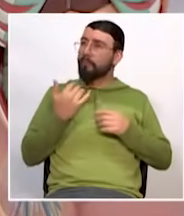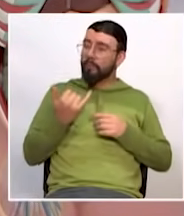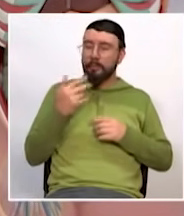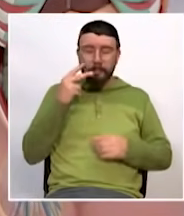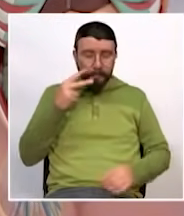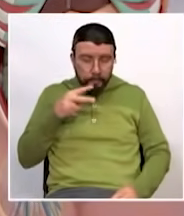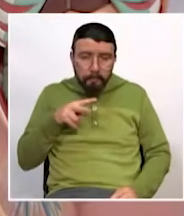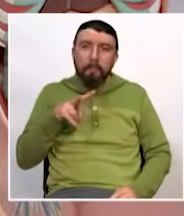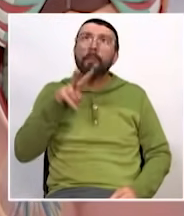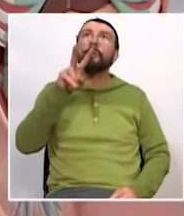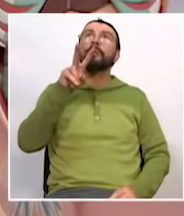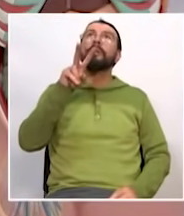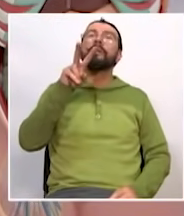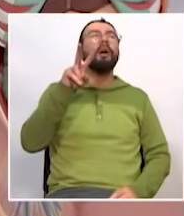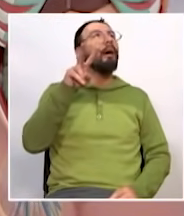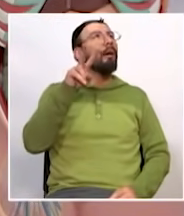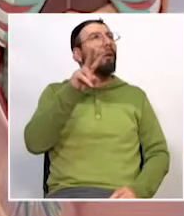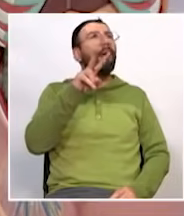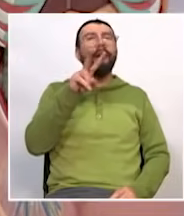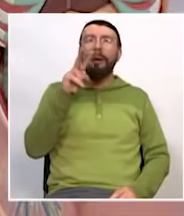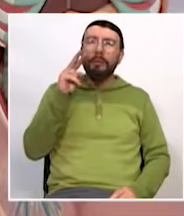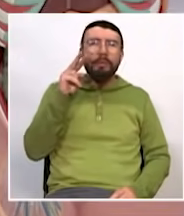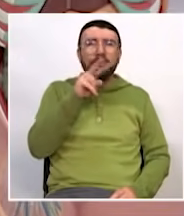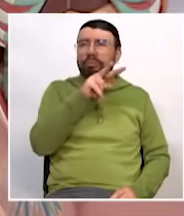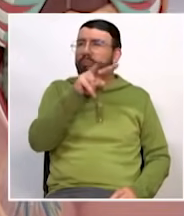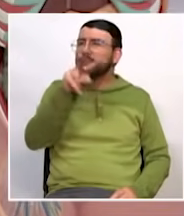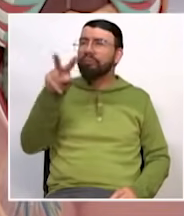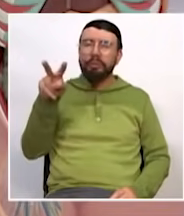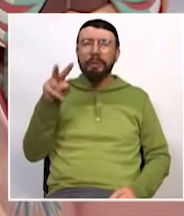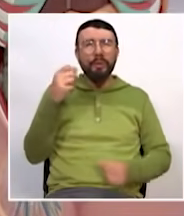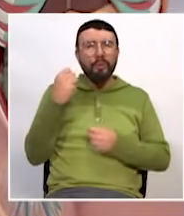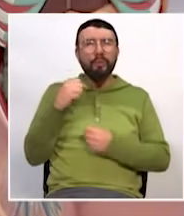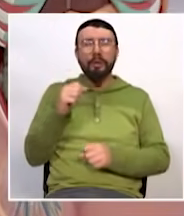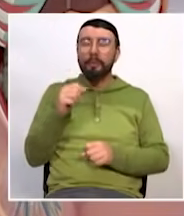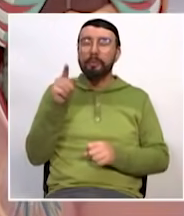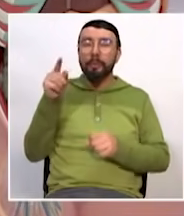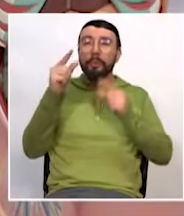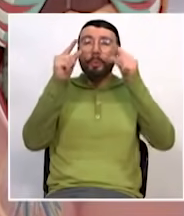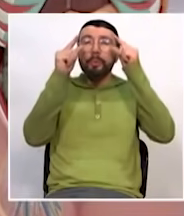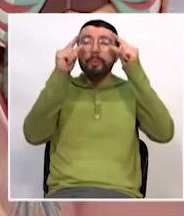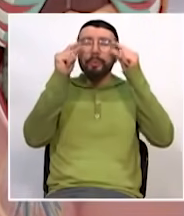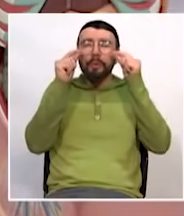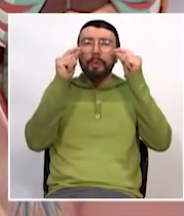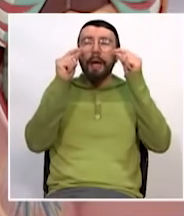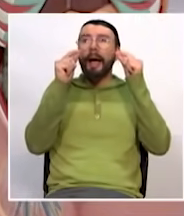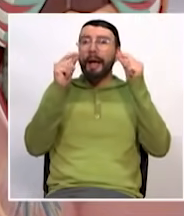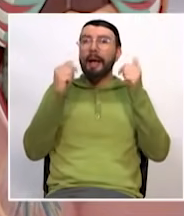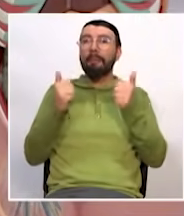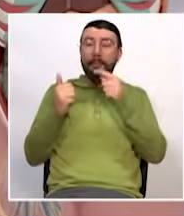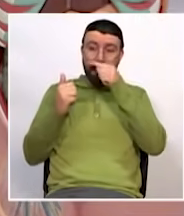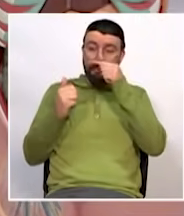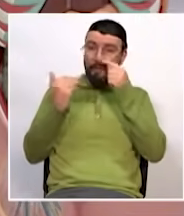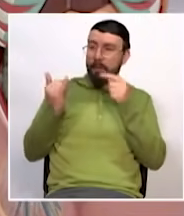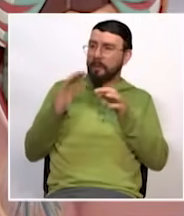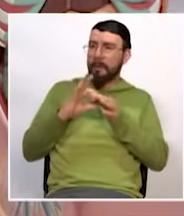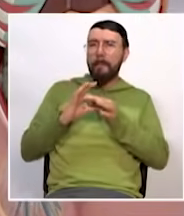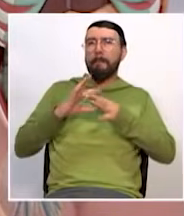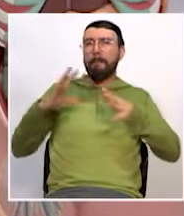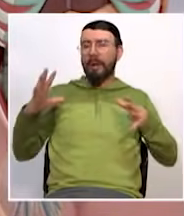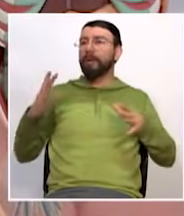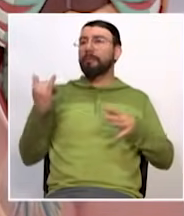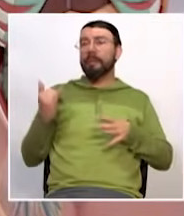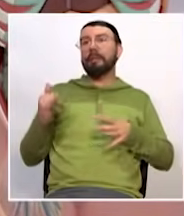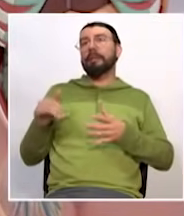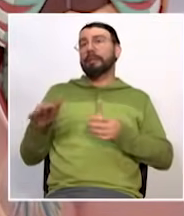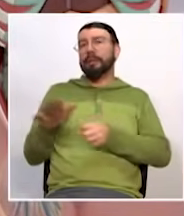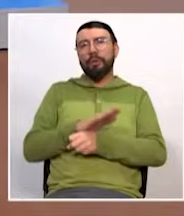miras al frente y trate de conservar la mirada con los cuerpos cerrados hacia el frente y con eso se desconecta de esas situaciones